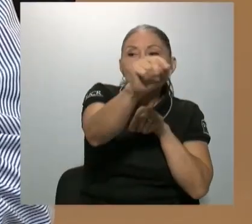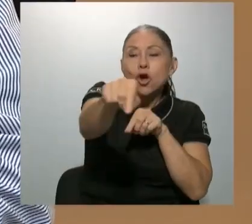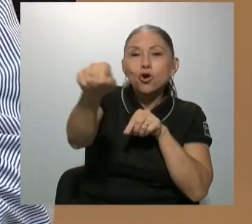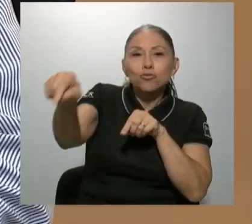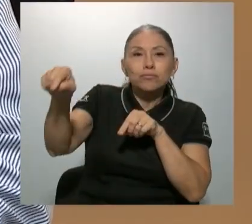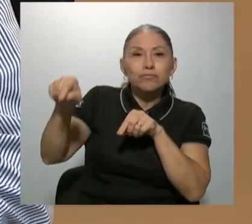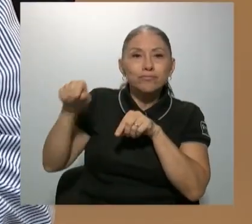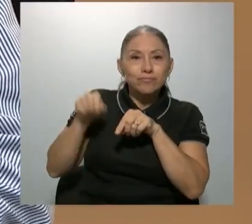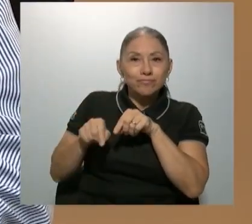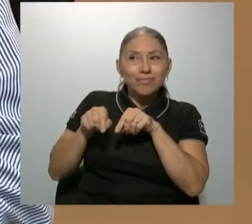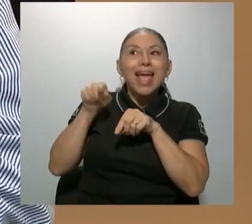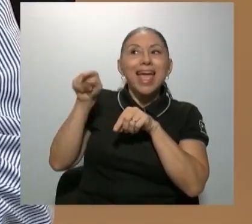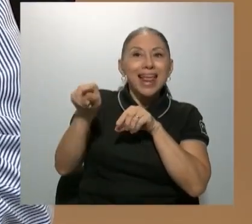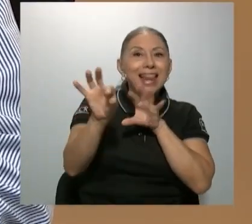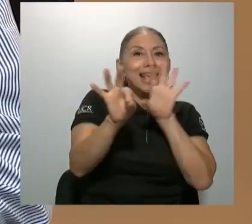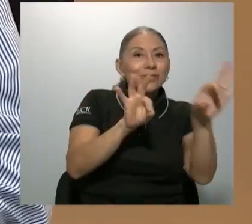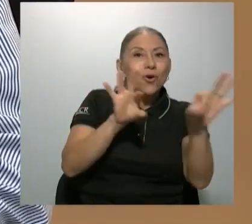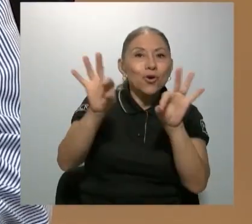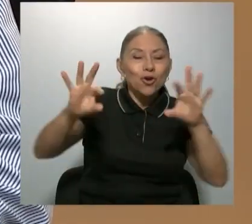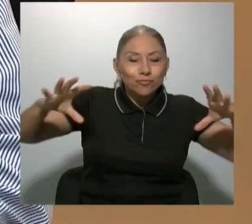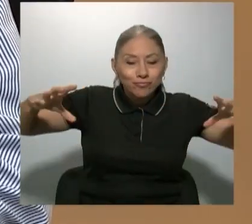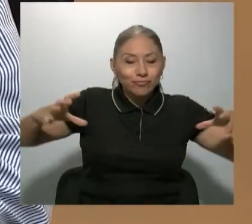él escogió y les enseñó